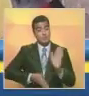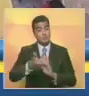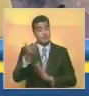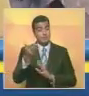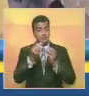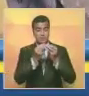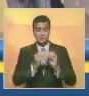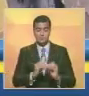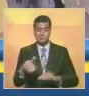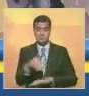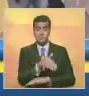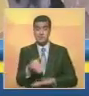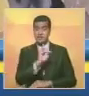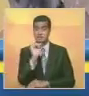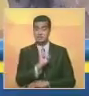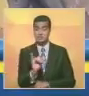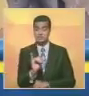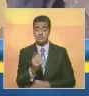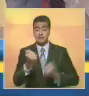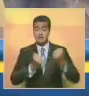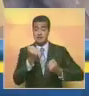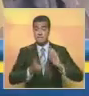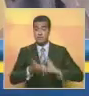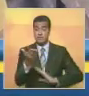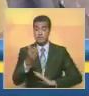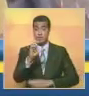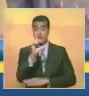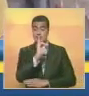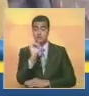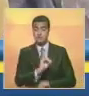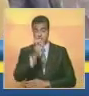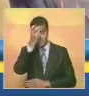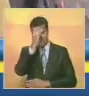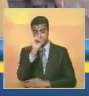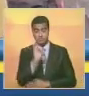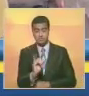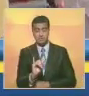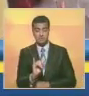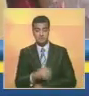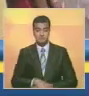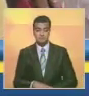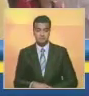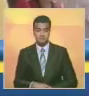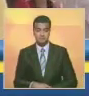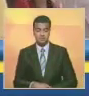en la recuperación vial en el estado Zulia, en carreteras importantes como la Lara Zulia, la Falcón Zulia, en la costa oriental